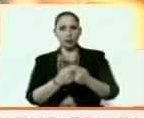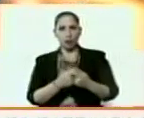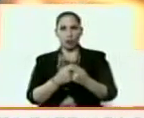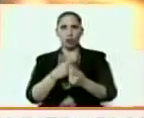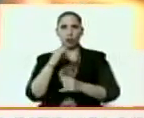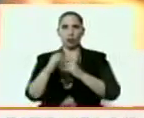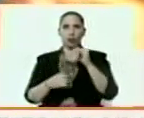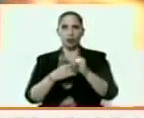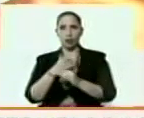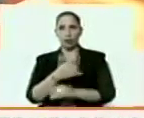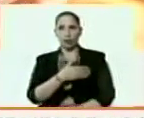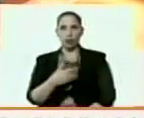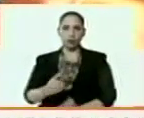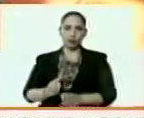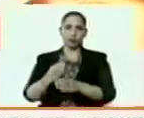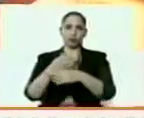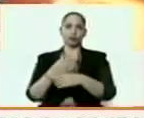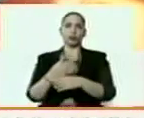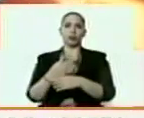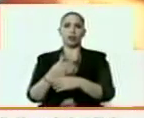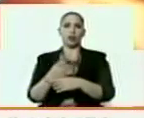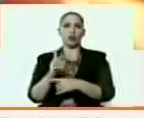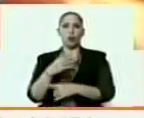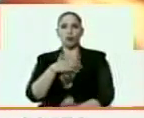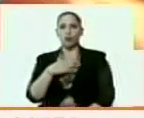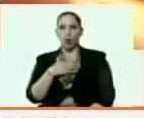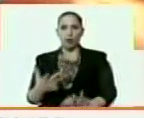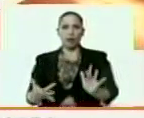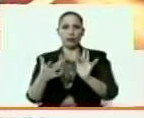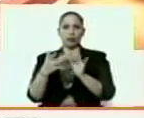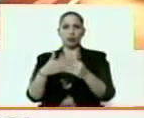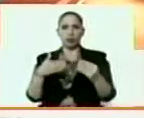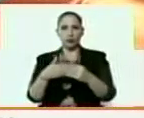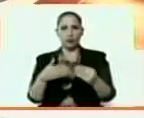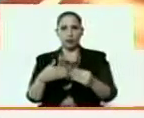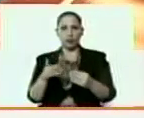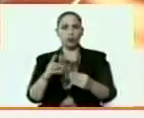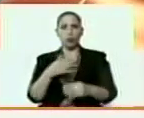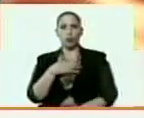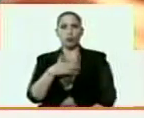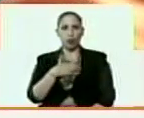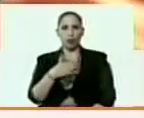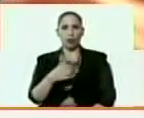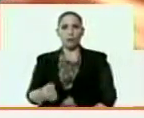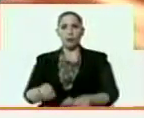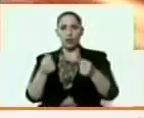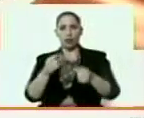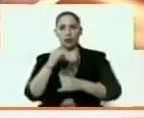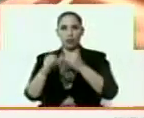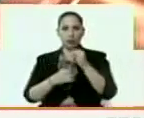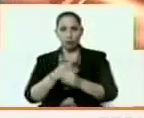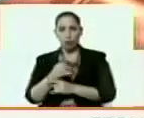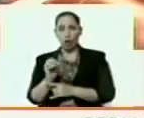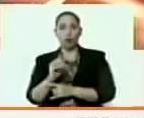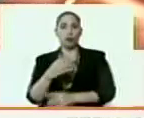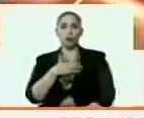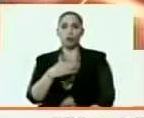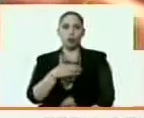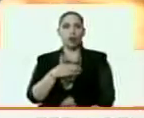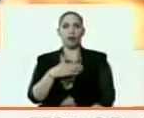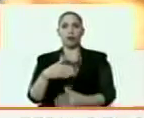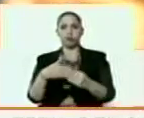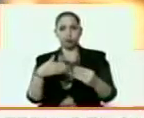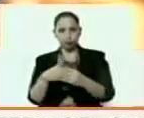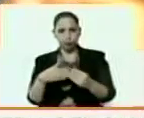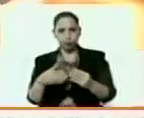a la República de las divisas. Que un país no tenga posibilidad de acceder a mercados internacionales, no tenga posibilidad de tener divisas